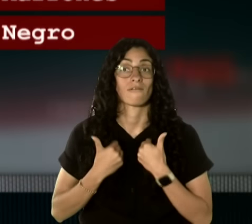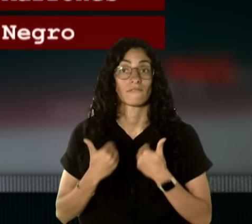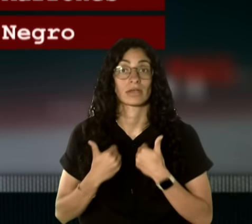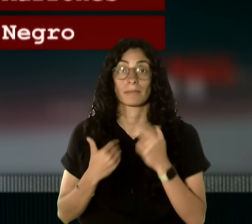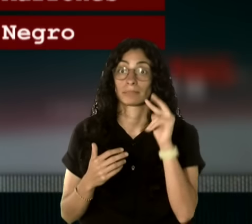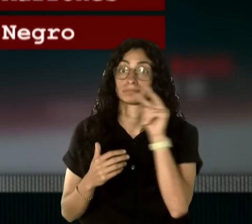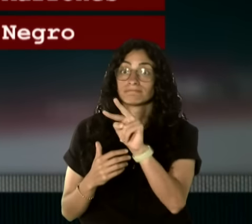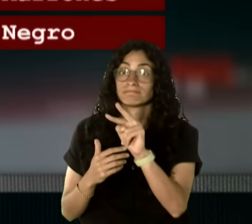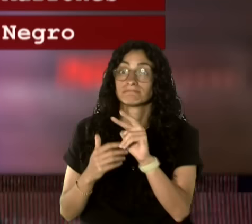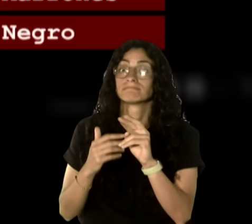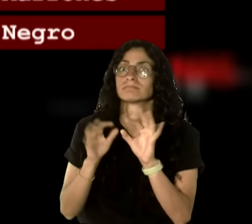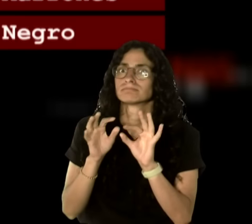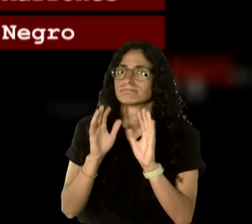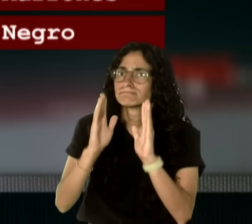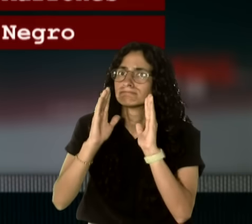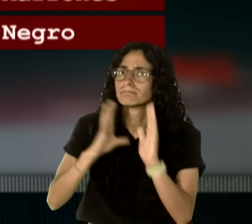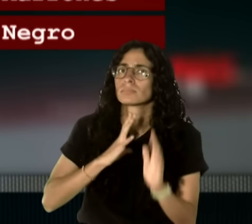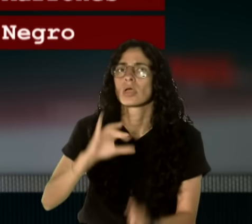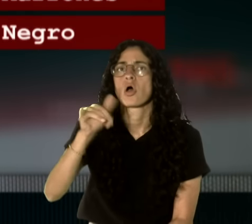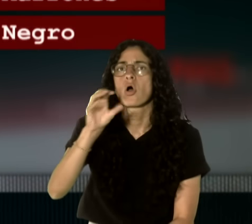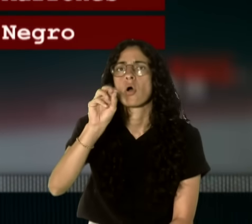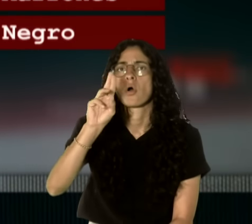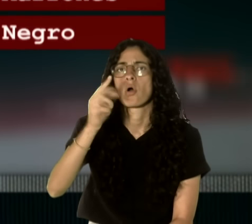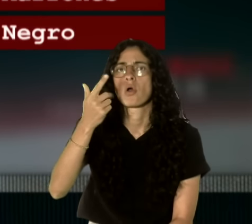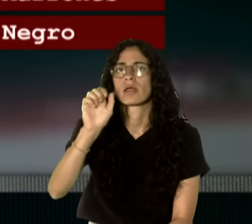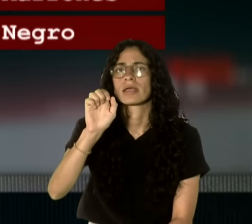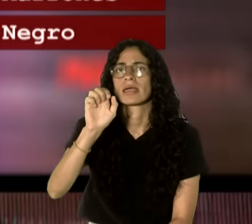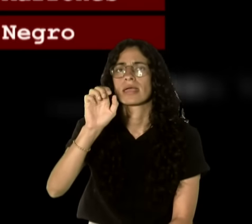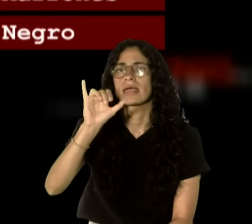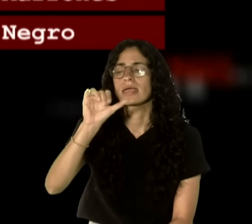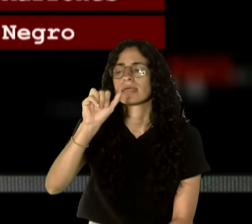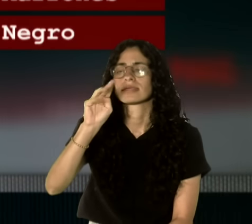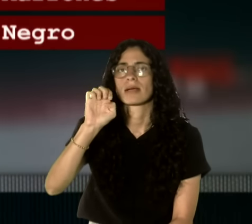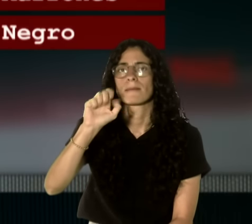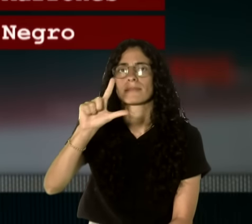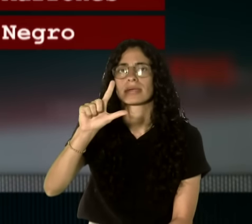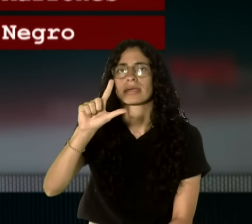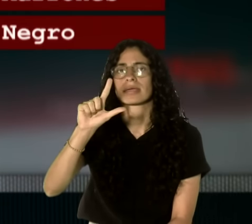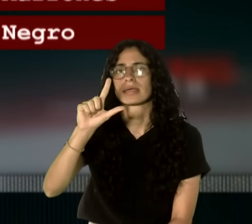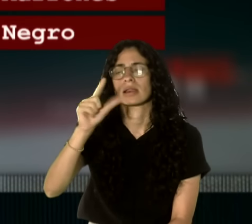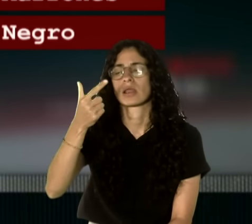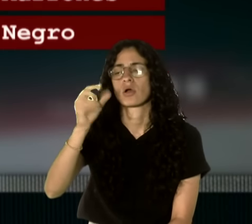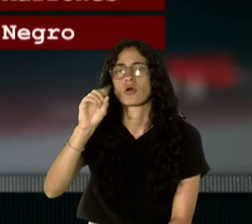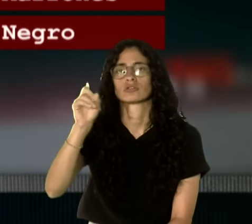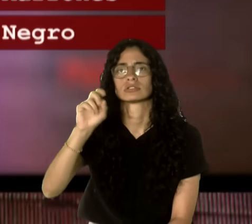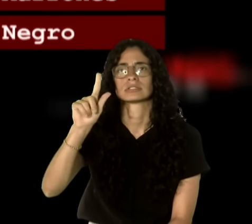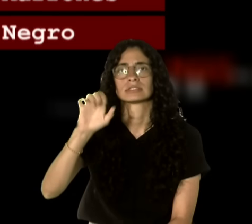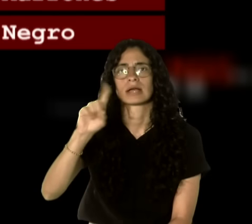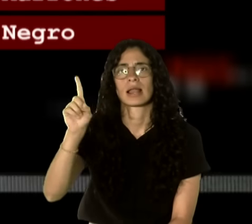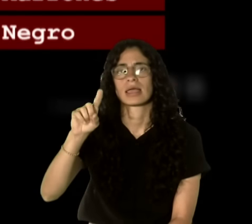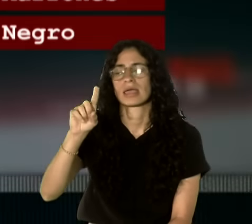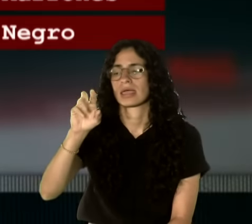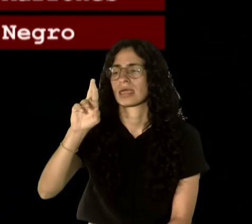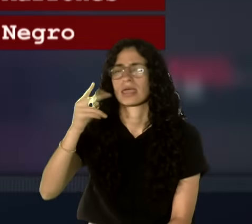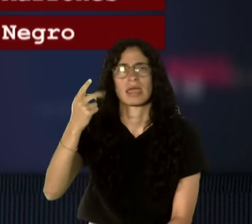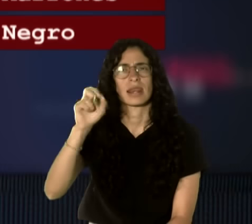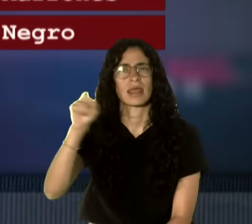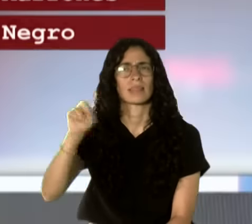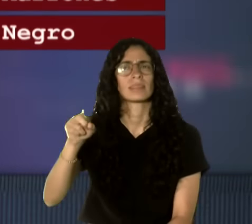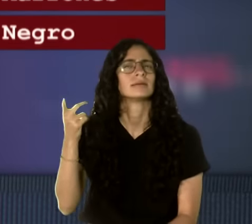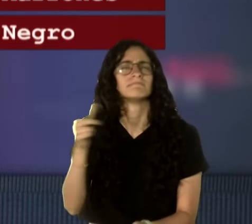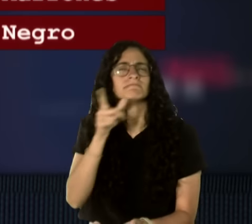bien se llama Jorge yamil González Hernández un joven de 24 años solamente Pero qué hizo este muchacho por